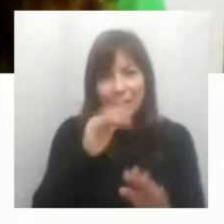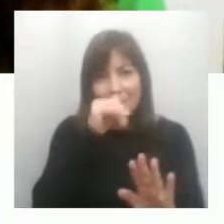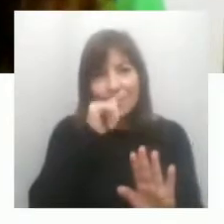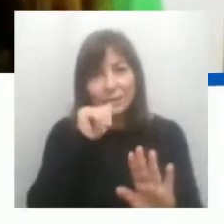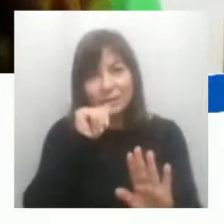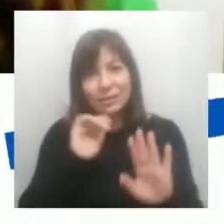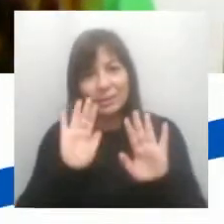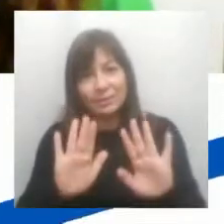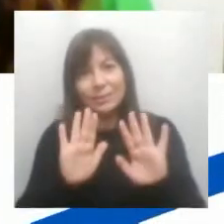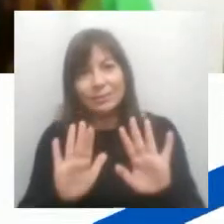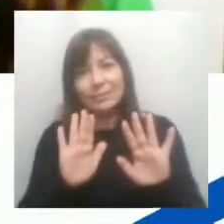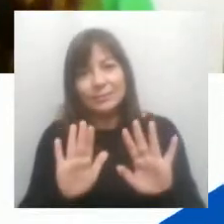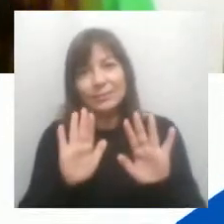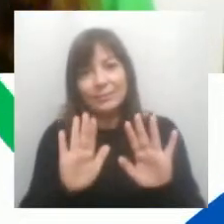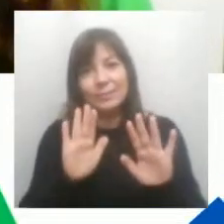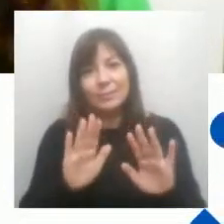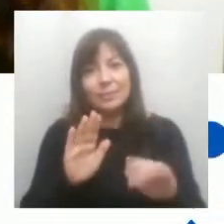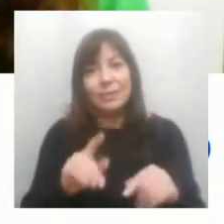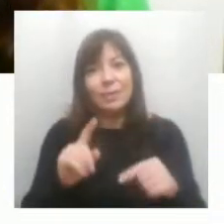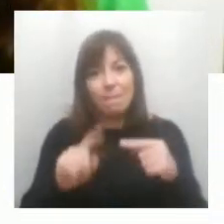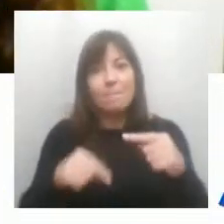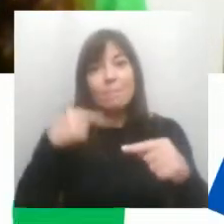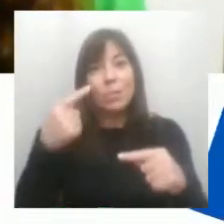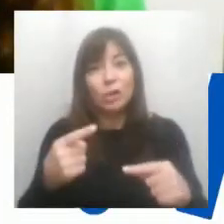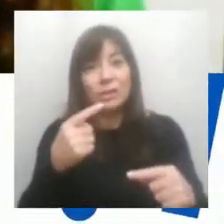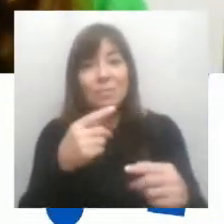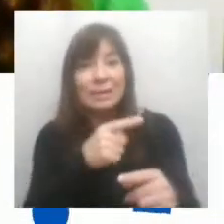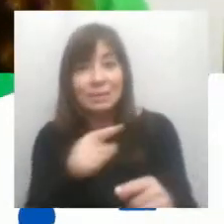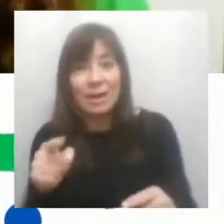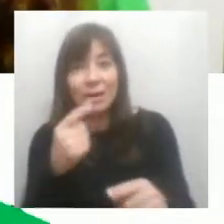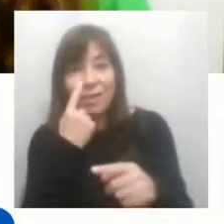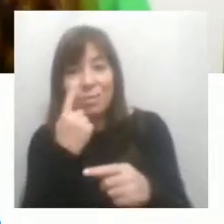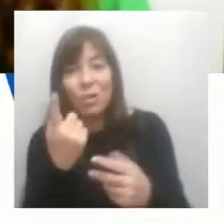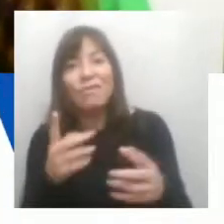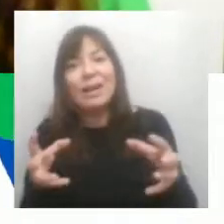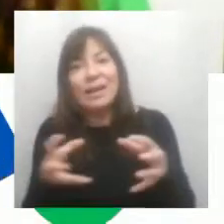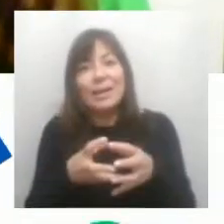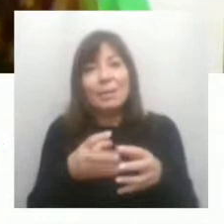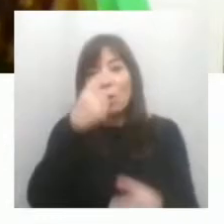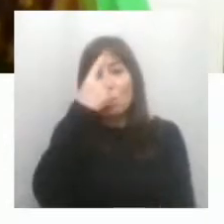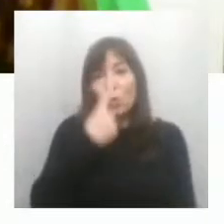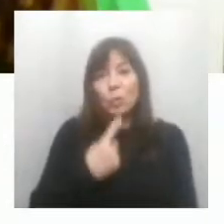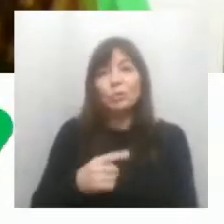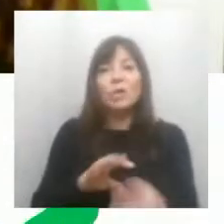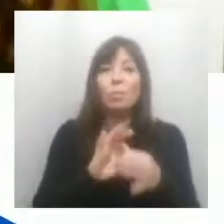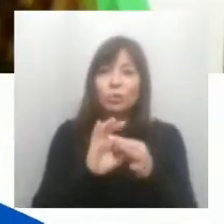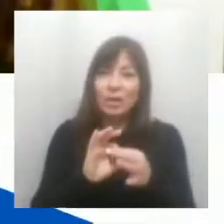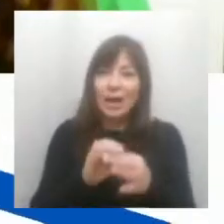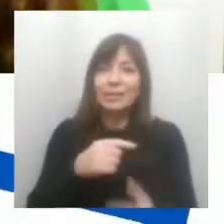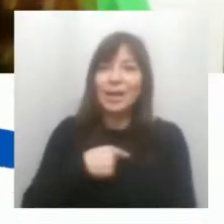la DivulgaCon la próxima semana, y en nombre de todo el equipo del museo, darle las gracias. Ok, en nombre de